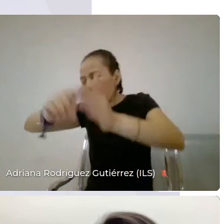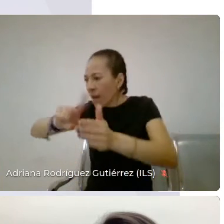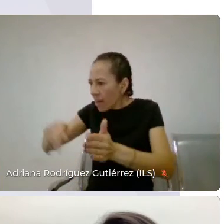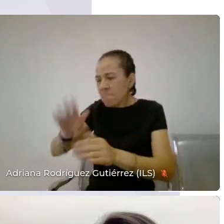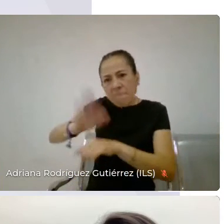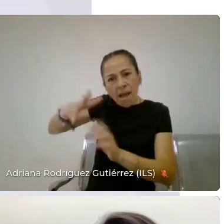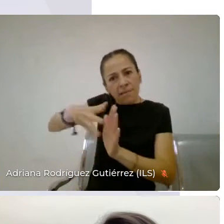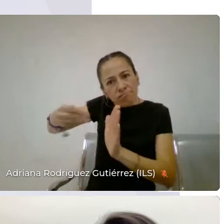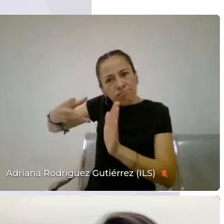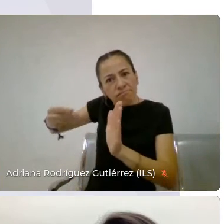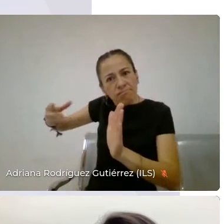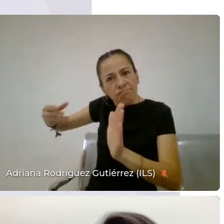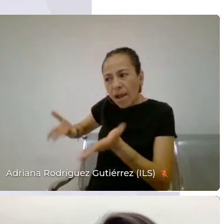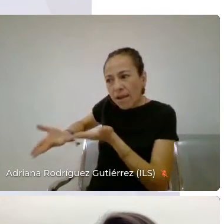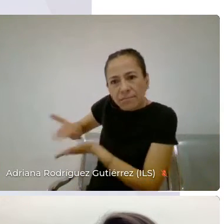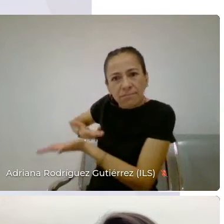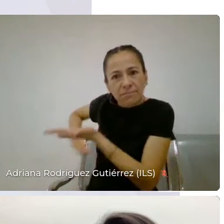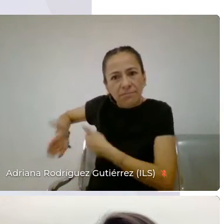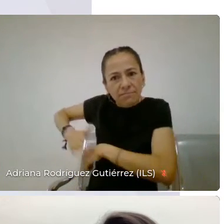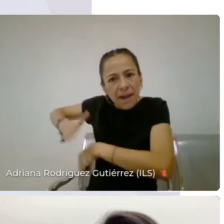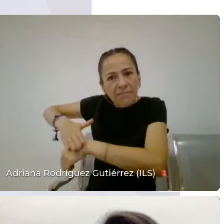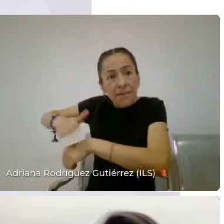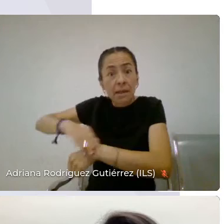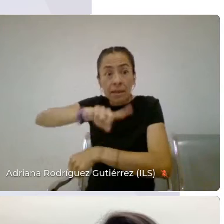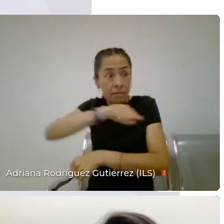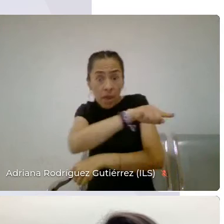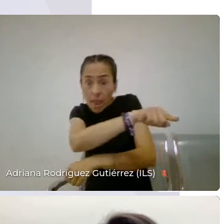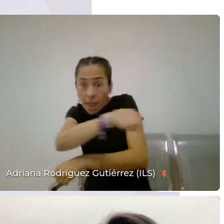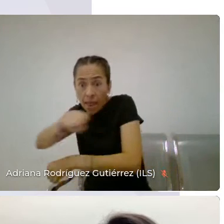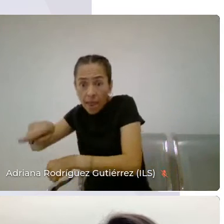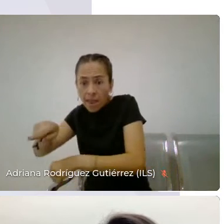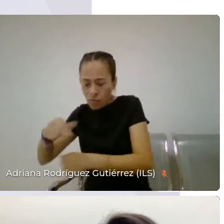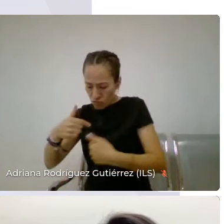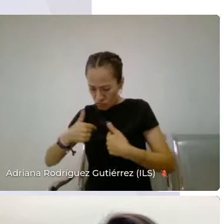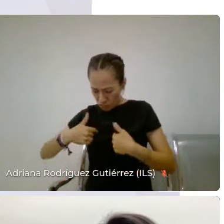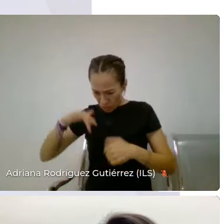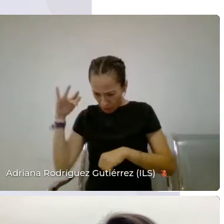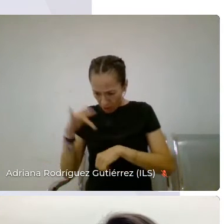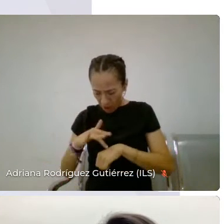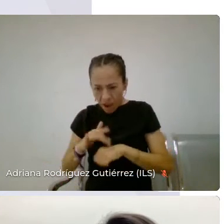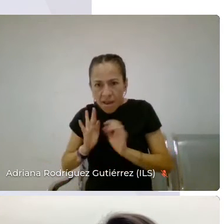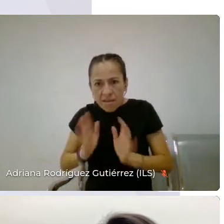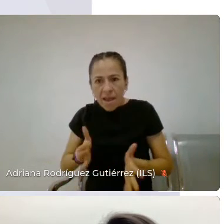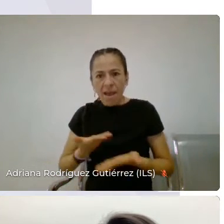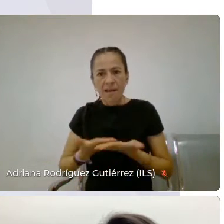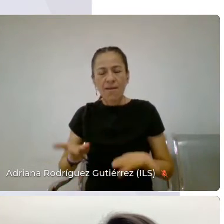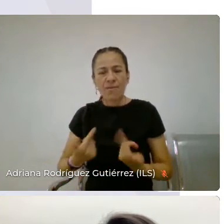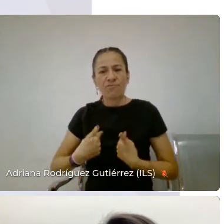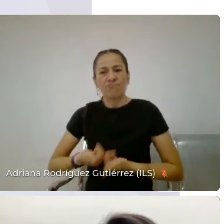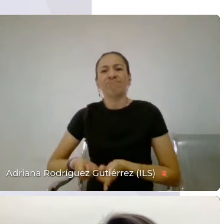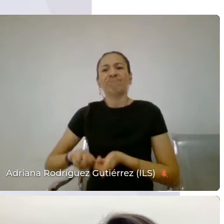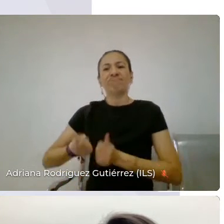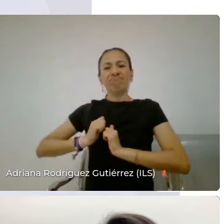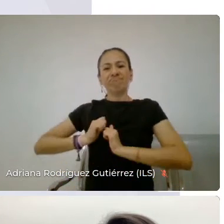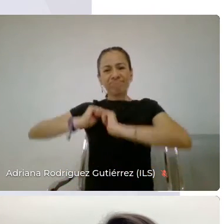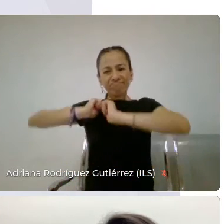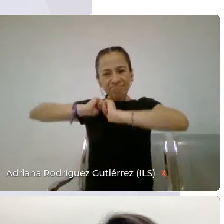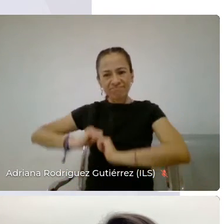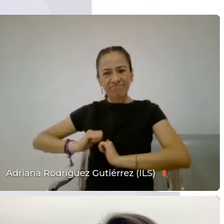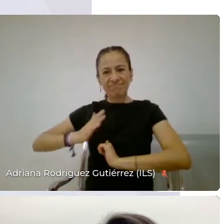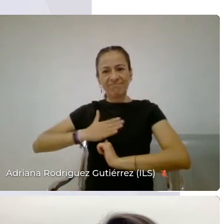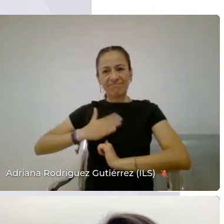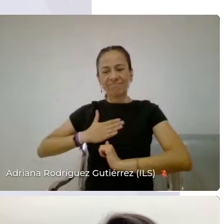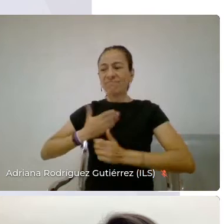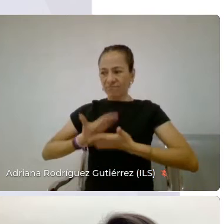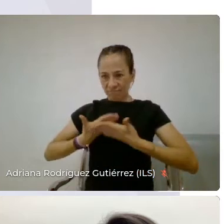también estas personas se conviertan en voceras de este cambio de realidad, ¿no? Me tienes que escuchar, porque